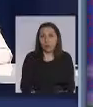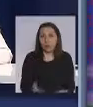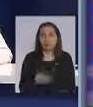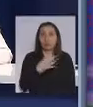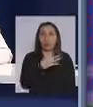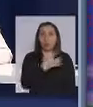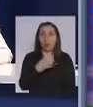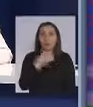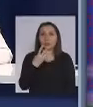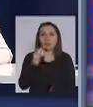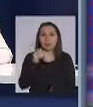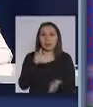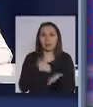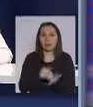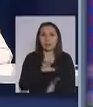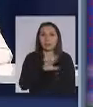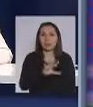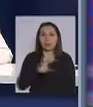son